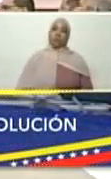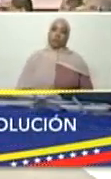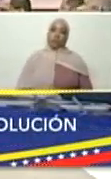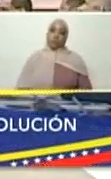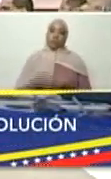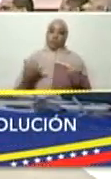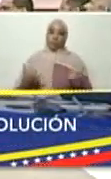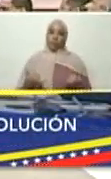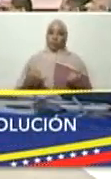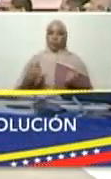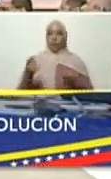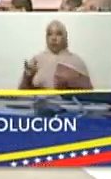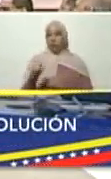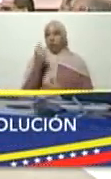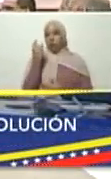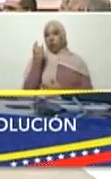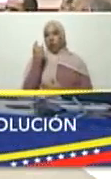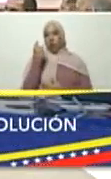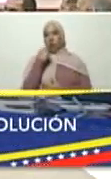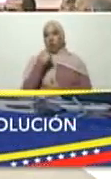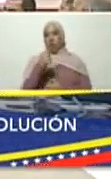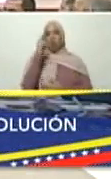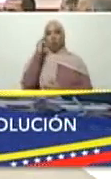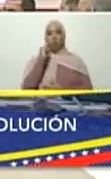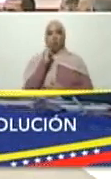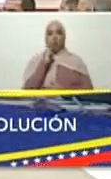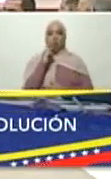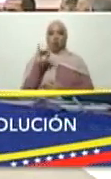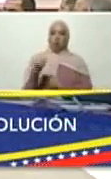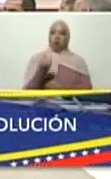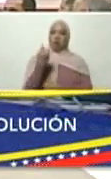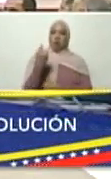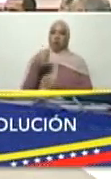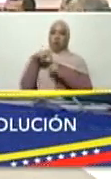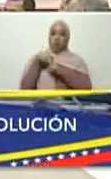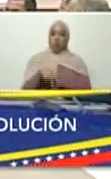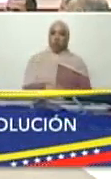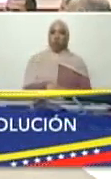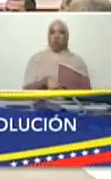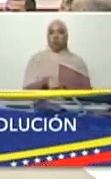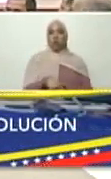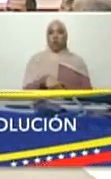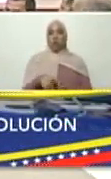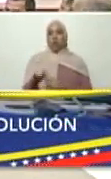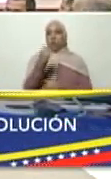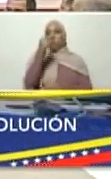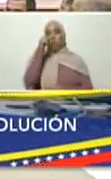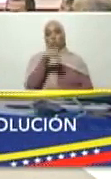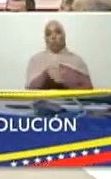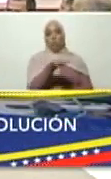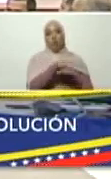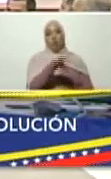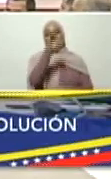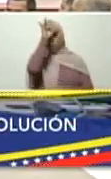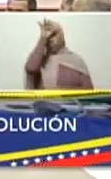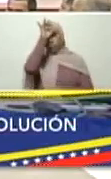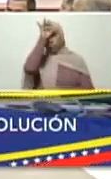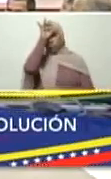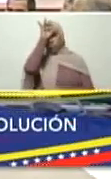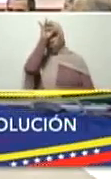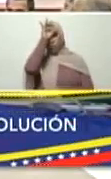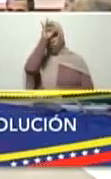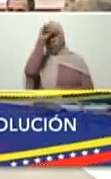Correcto, por el engaño, decía Bolívar, por el engaño nos han dominado más que por la fuerza. Un pueblo ignorante